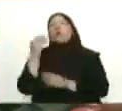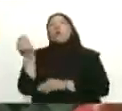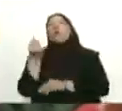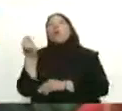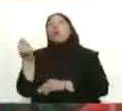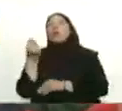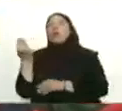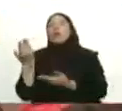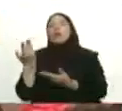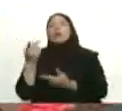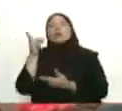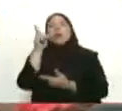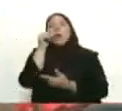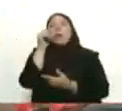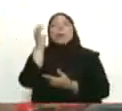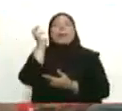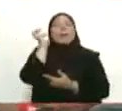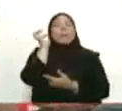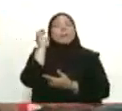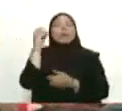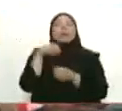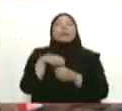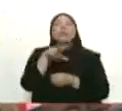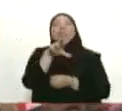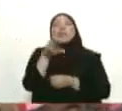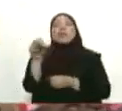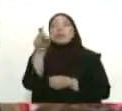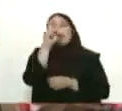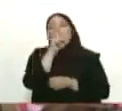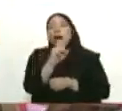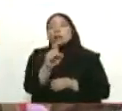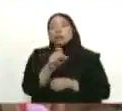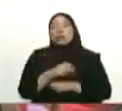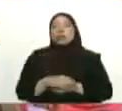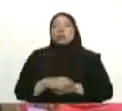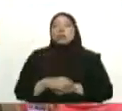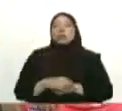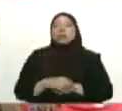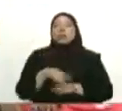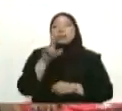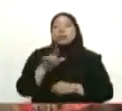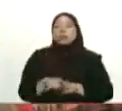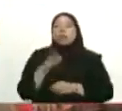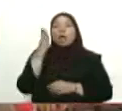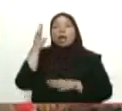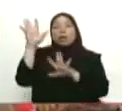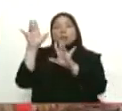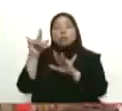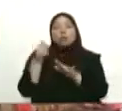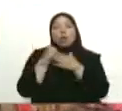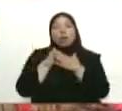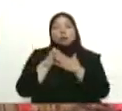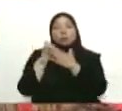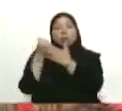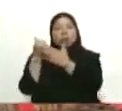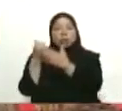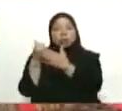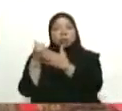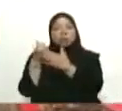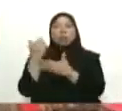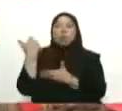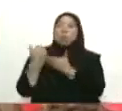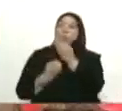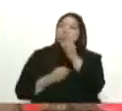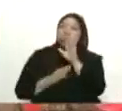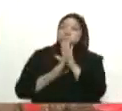eso o una muchacha dentro de 30 años Así será Dios mediante para poder